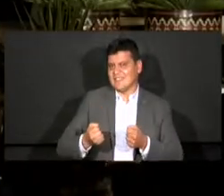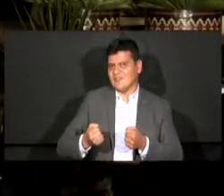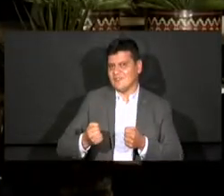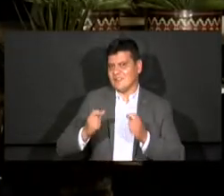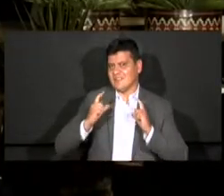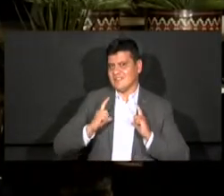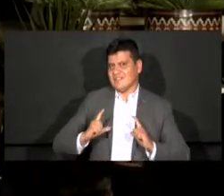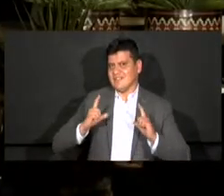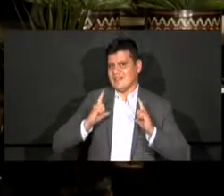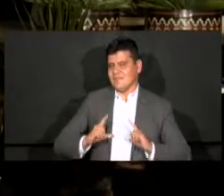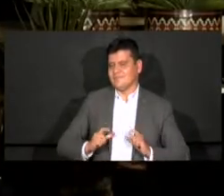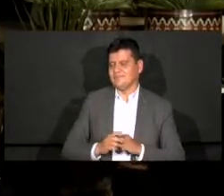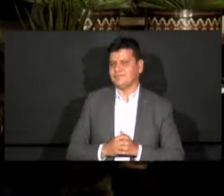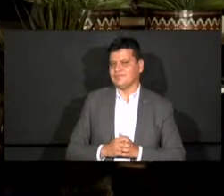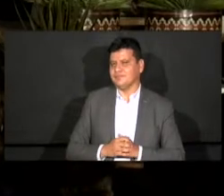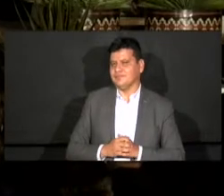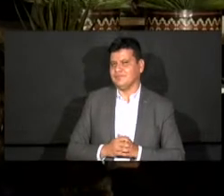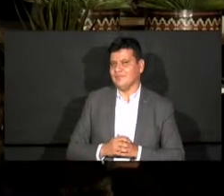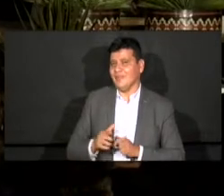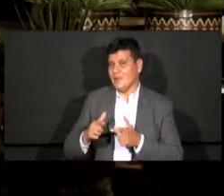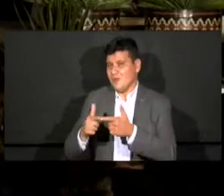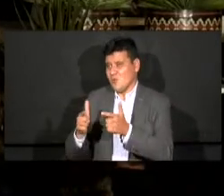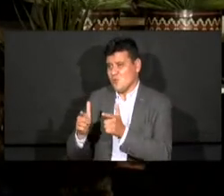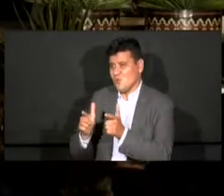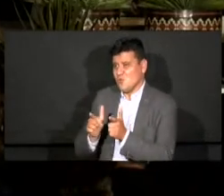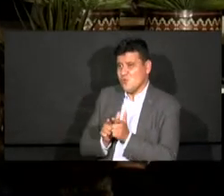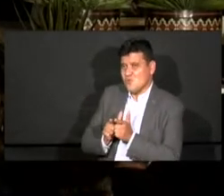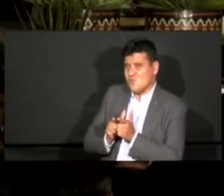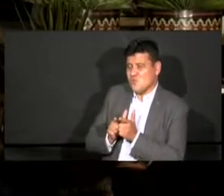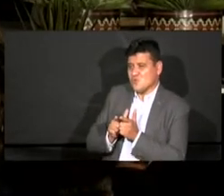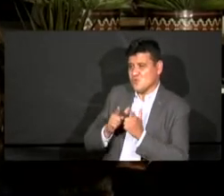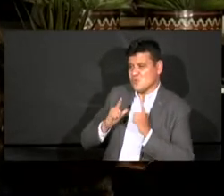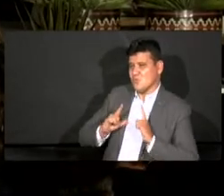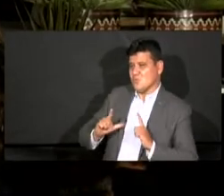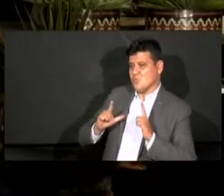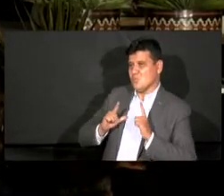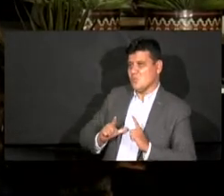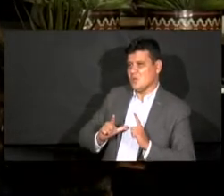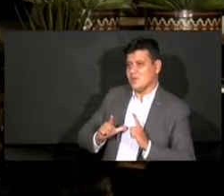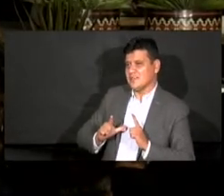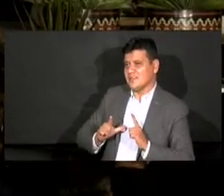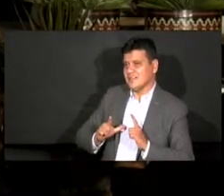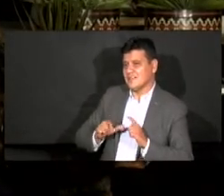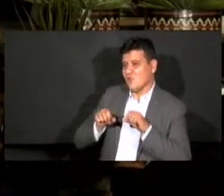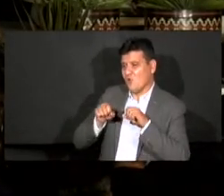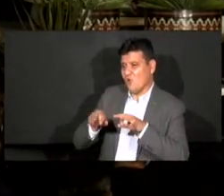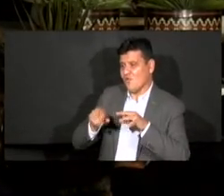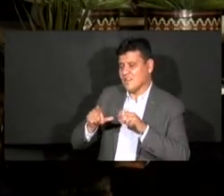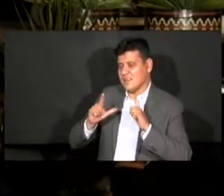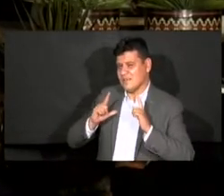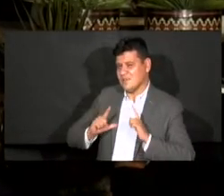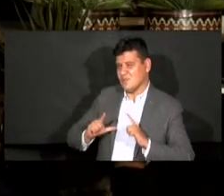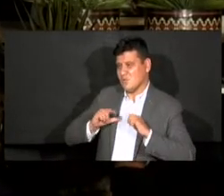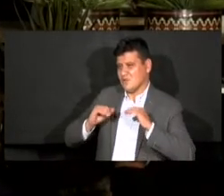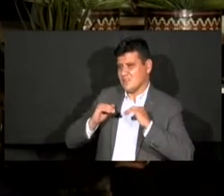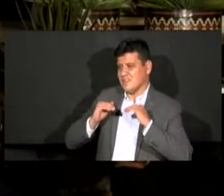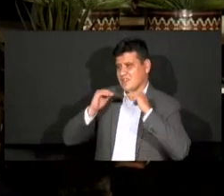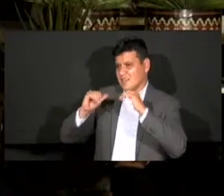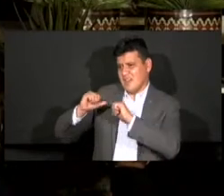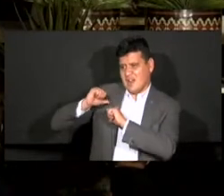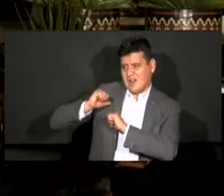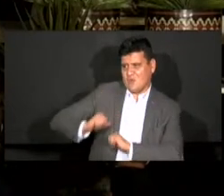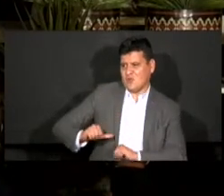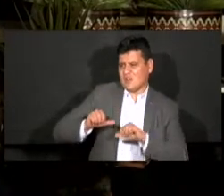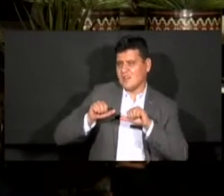labor de nuestros cuerpos policiales y vamos a coordinar esfuerzos con los mandos municipales y federales en